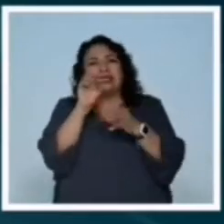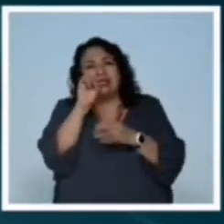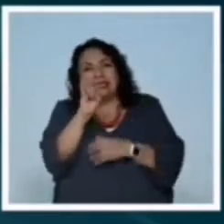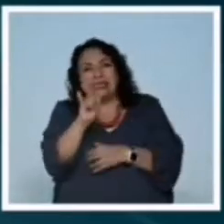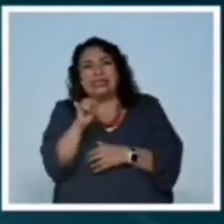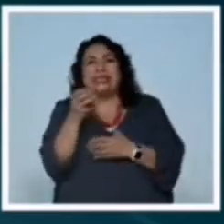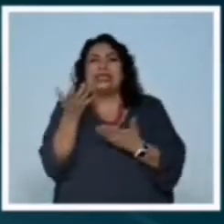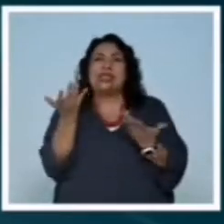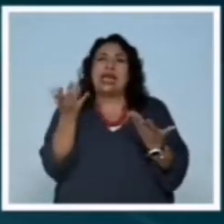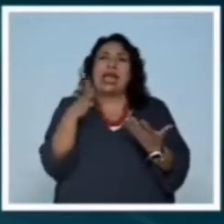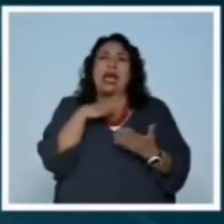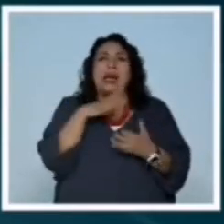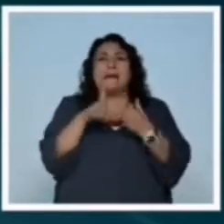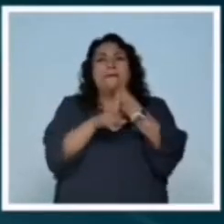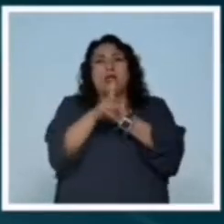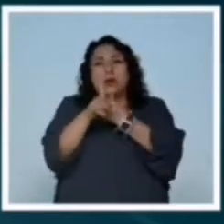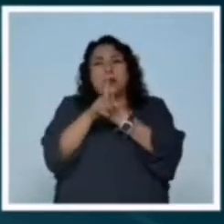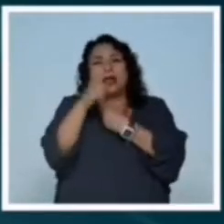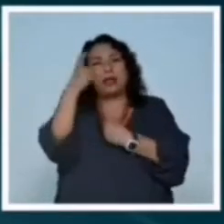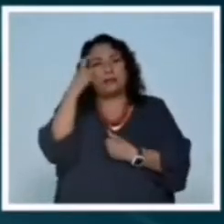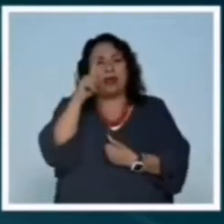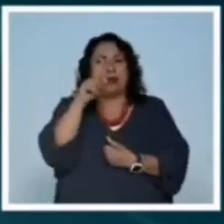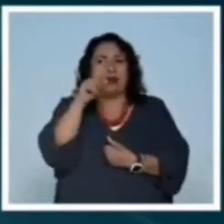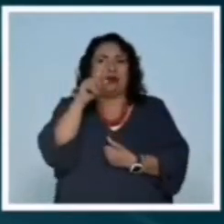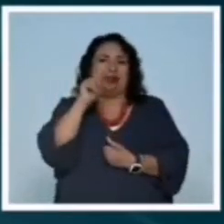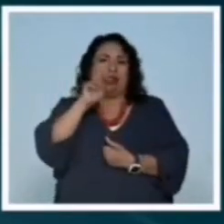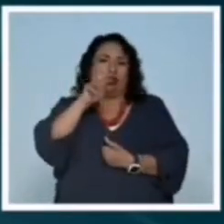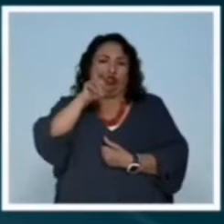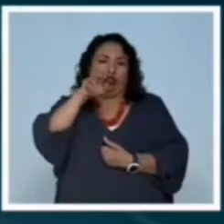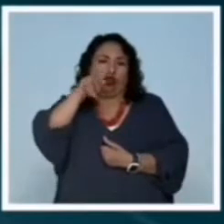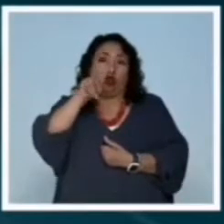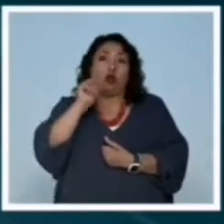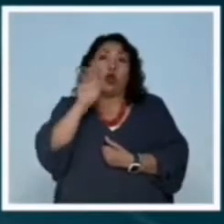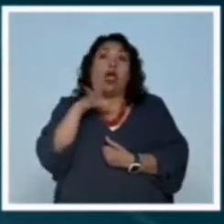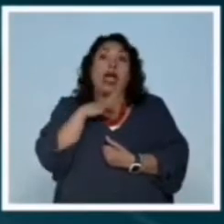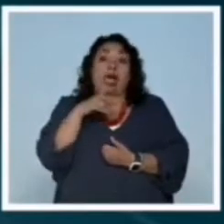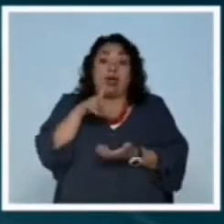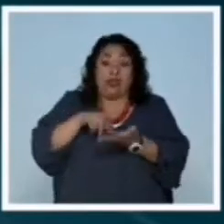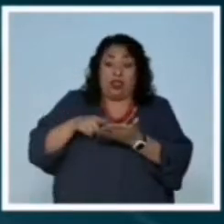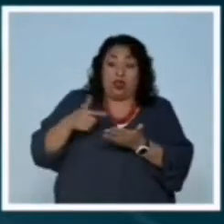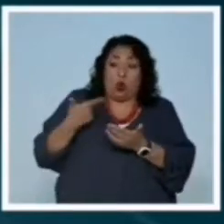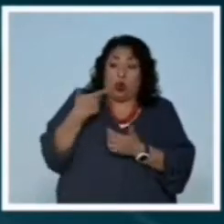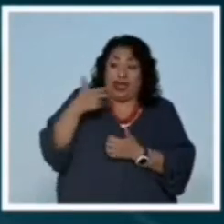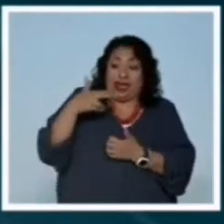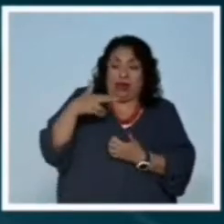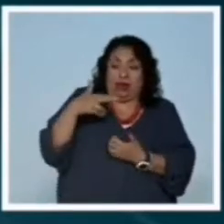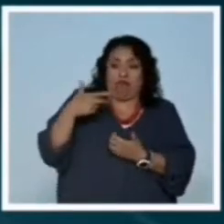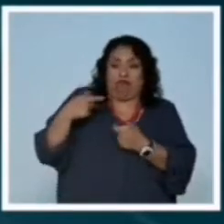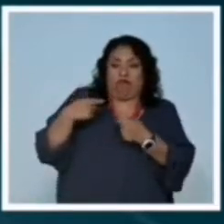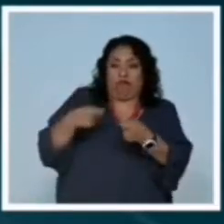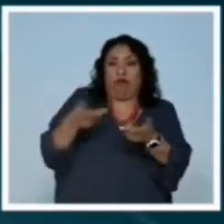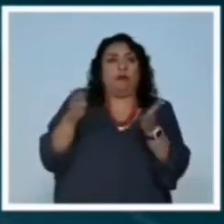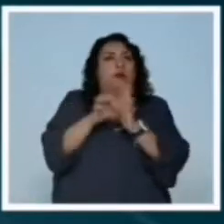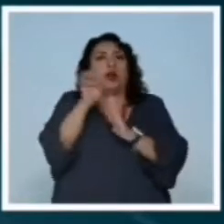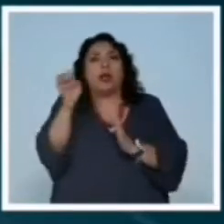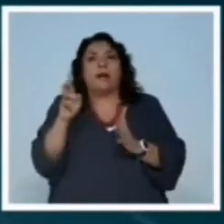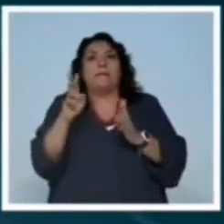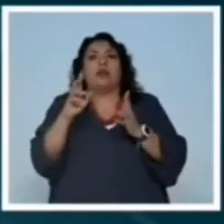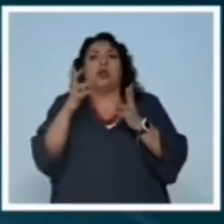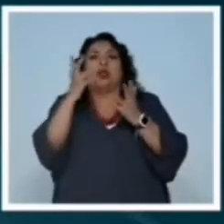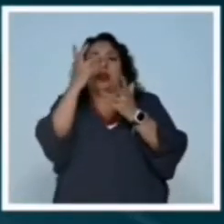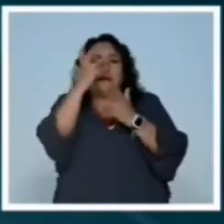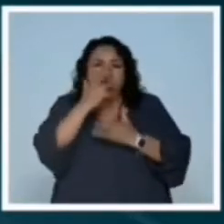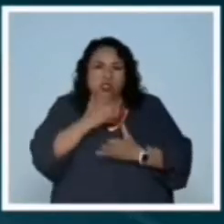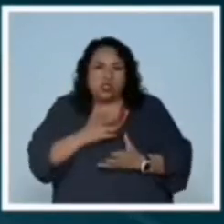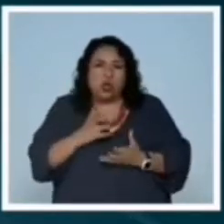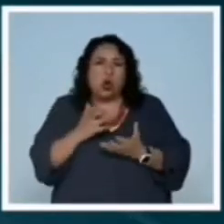con ciertos trastornos mentales que tengan alguna causa genética como por ejemplo la depresión